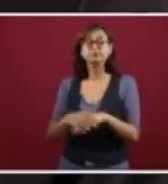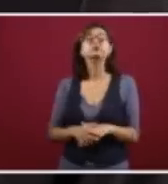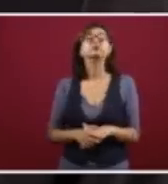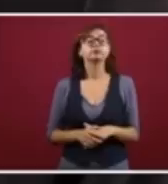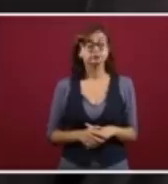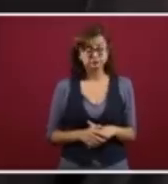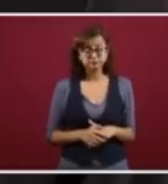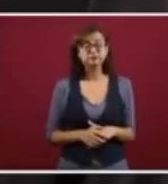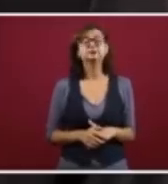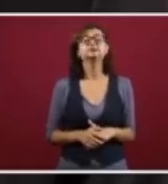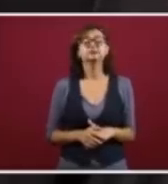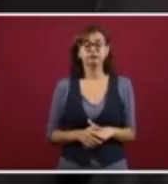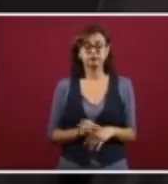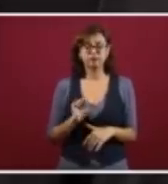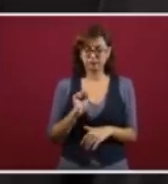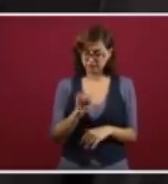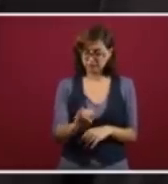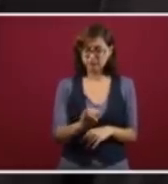Sí,